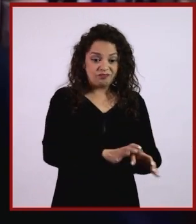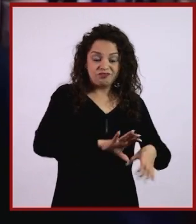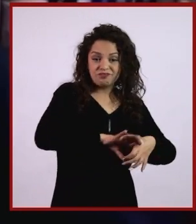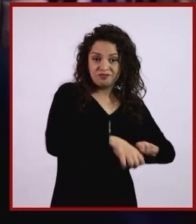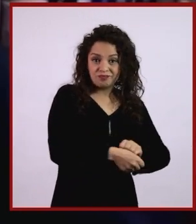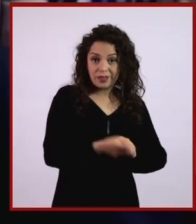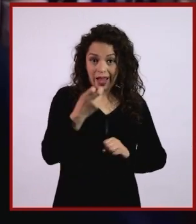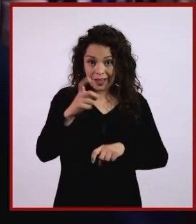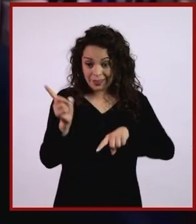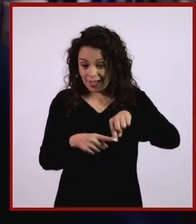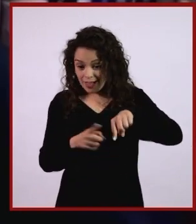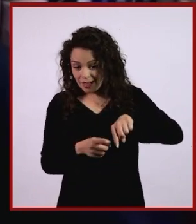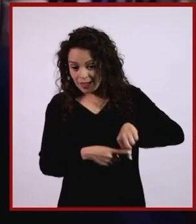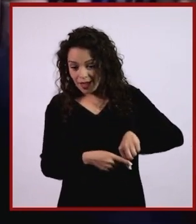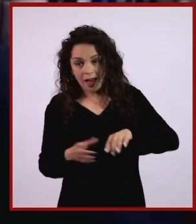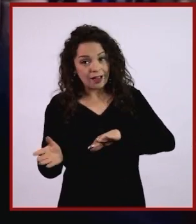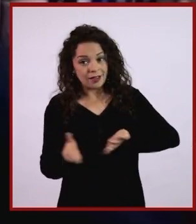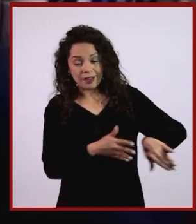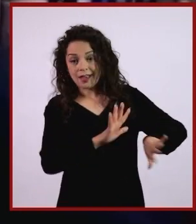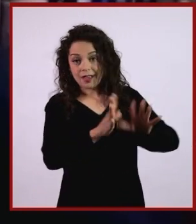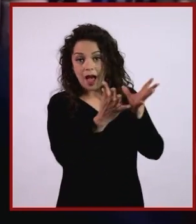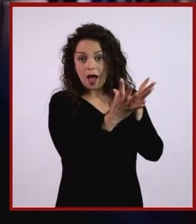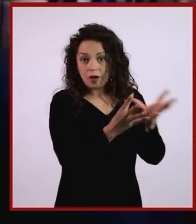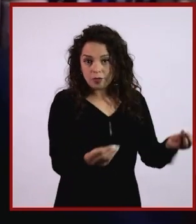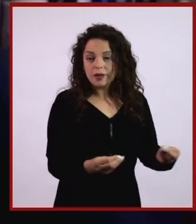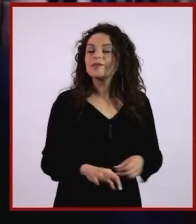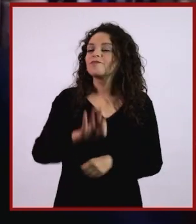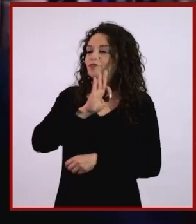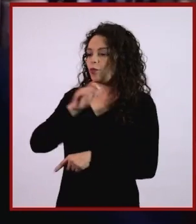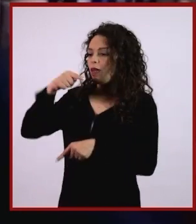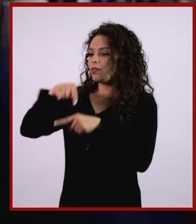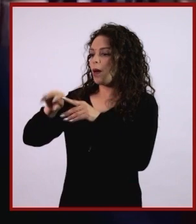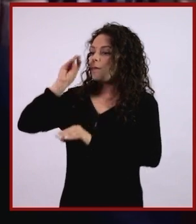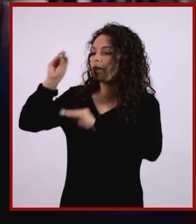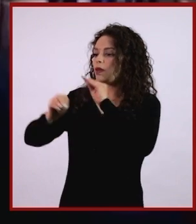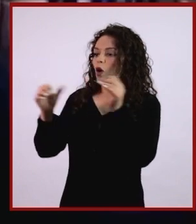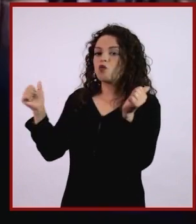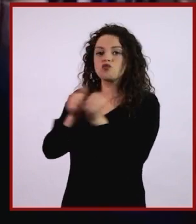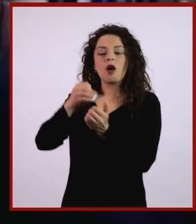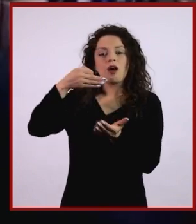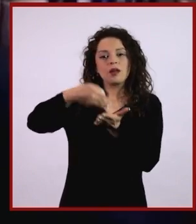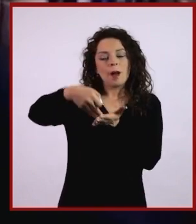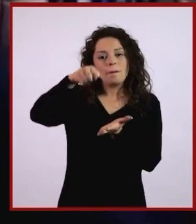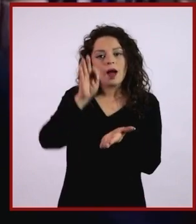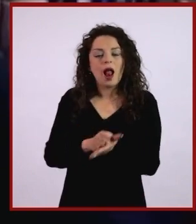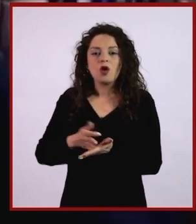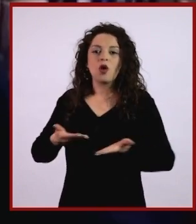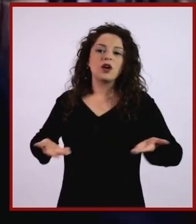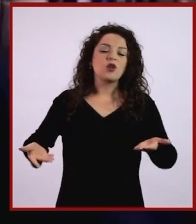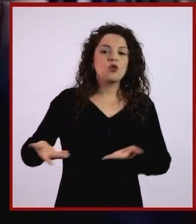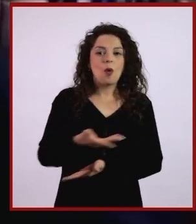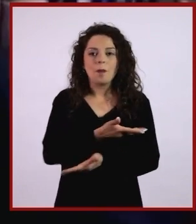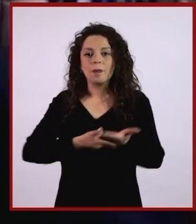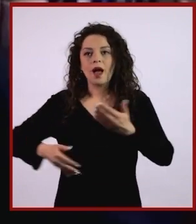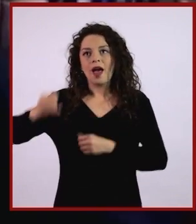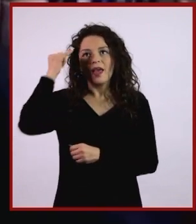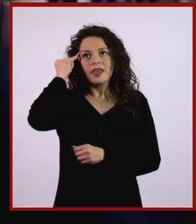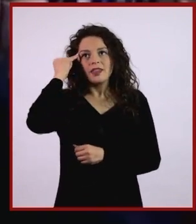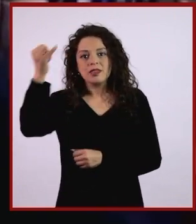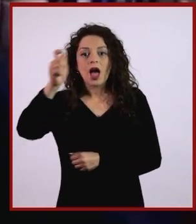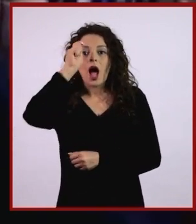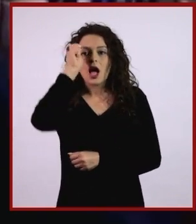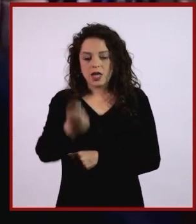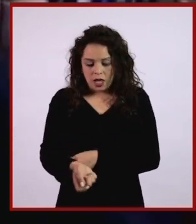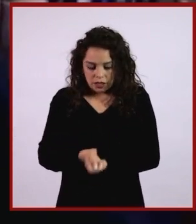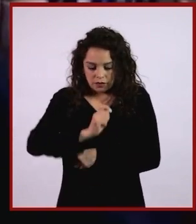condiciones de marginalidad. Después de eso, pues entonces sí ya podremos empezar a construir una cohesión a partir de valores compartidos, a partir de ideas comunes de